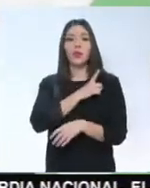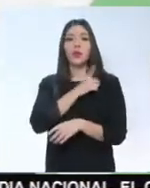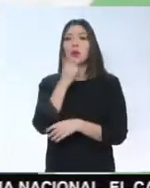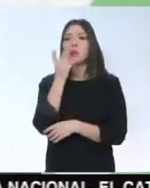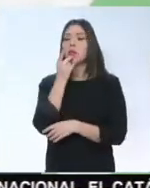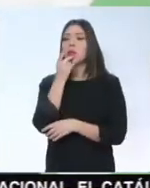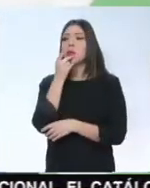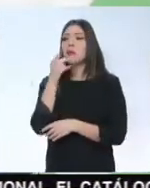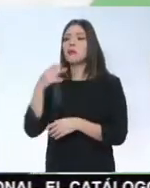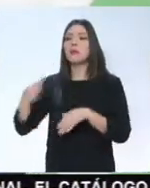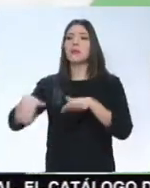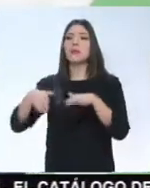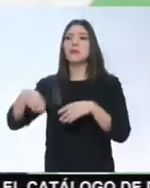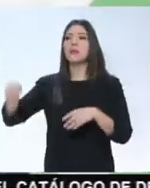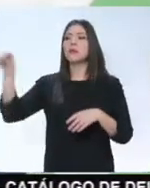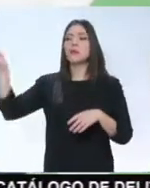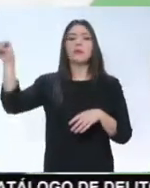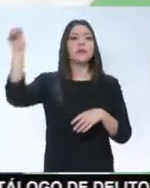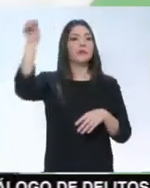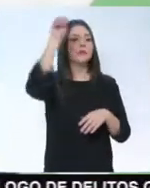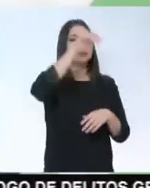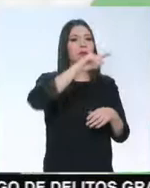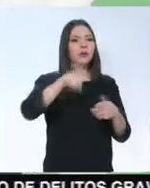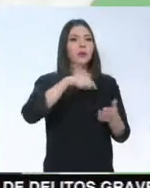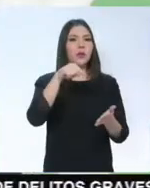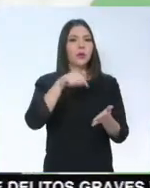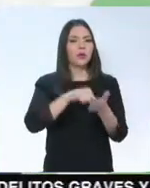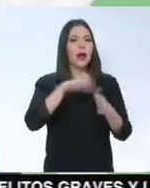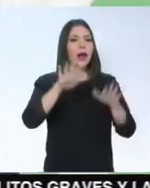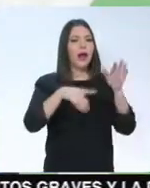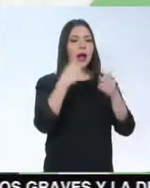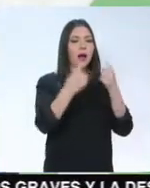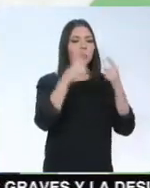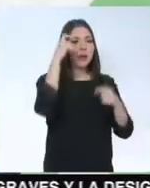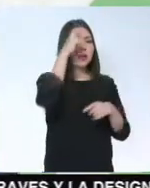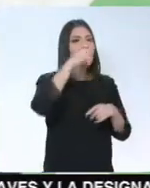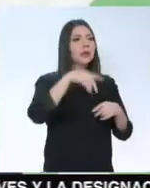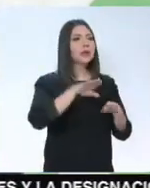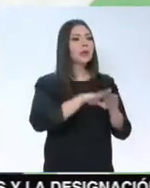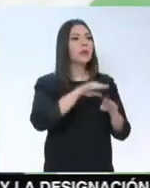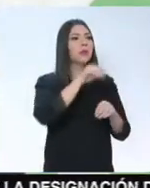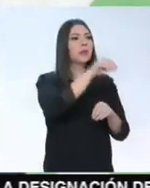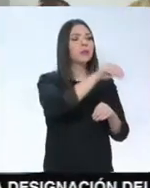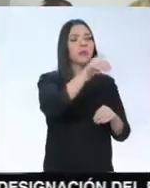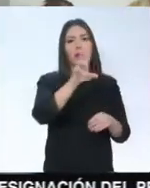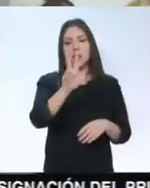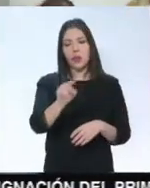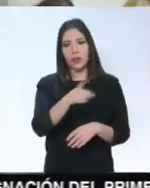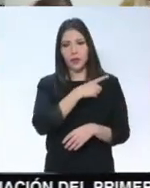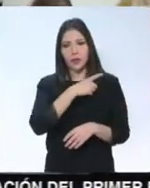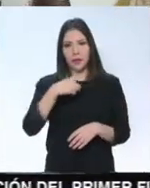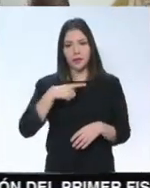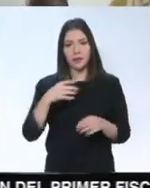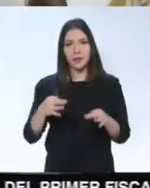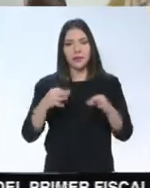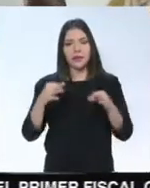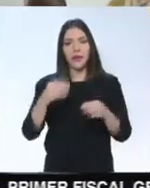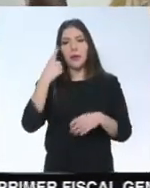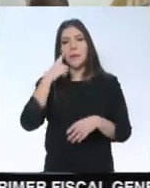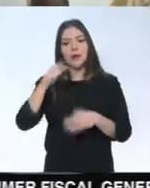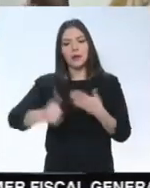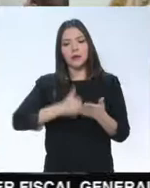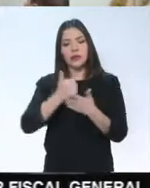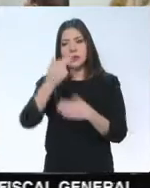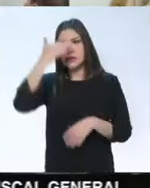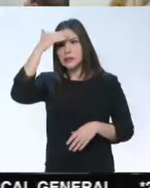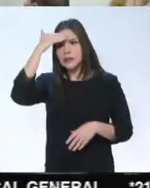rondando por los lugares que se consideran complicados o peligrosos, sino también que la ciudadanía